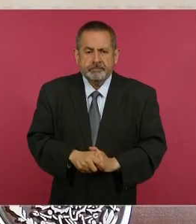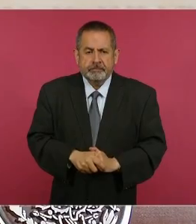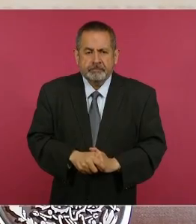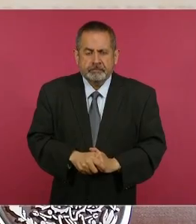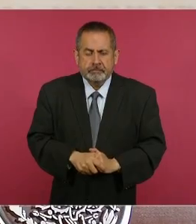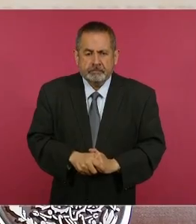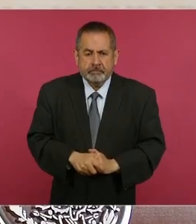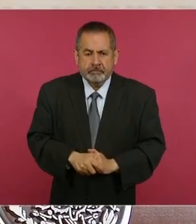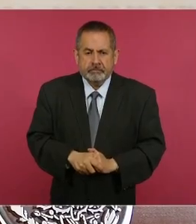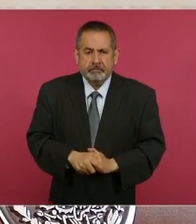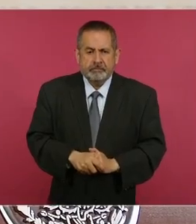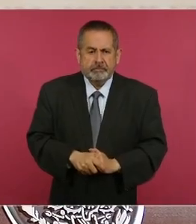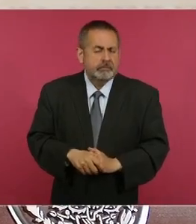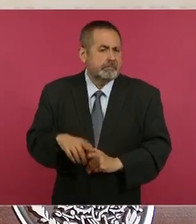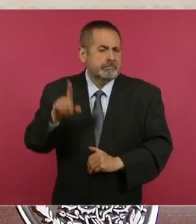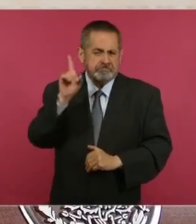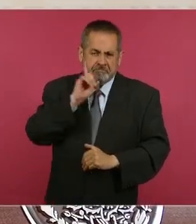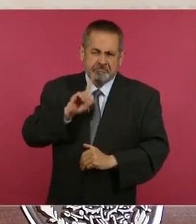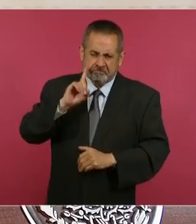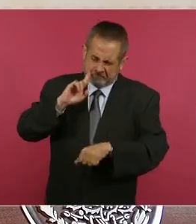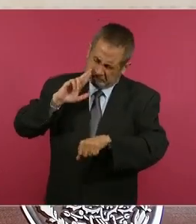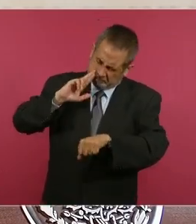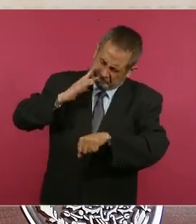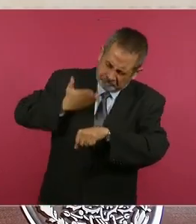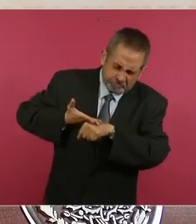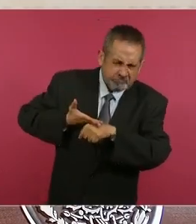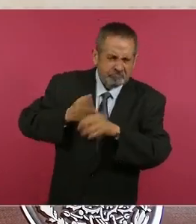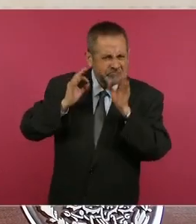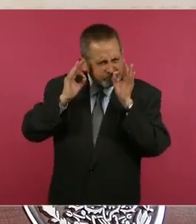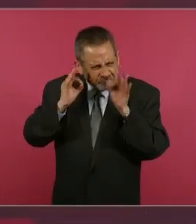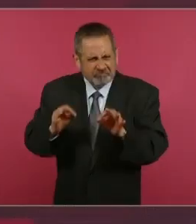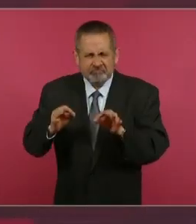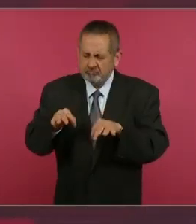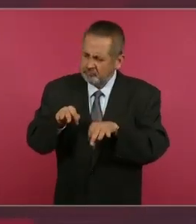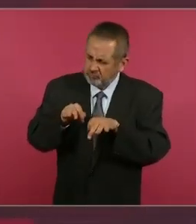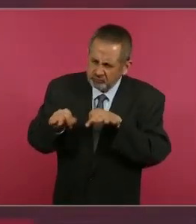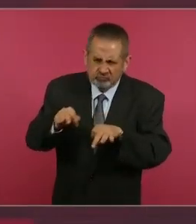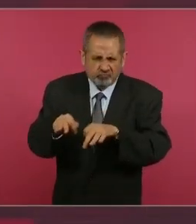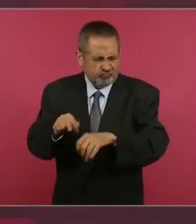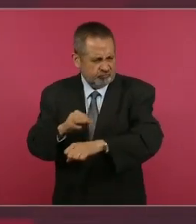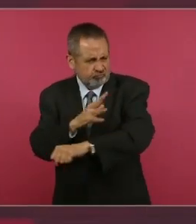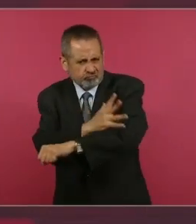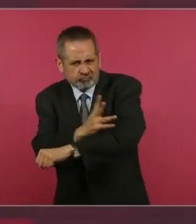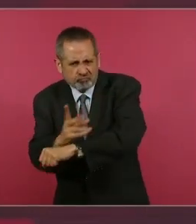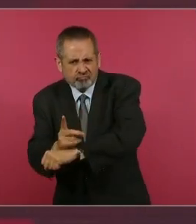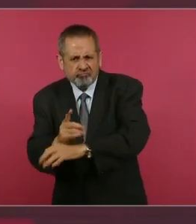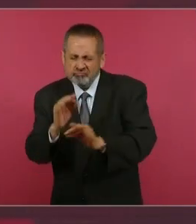son muy responsables, trabajadoras, honestas,